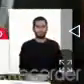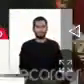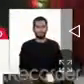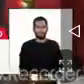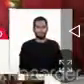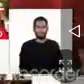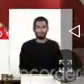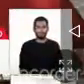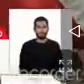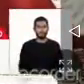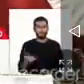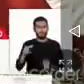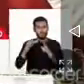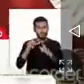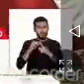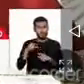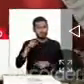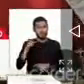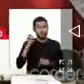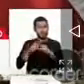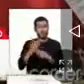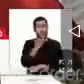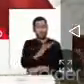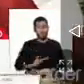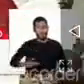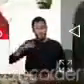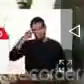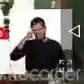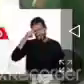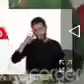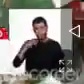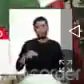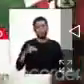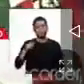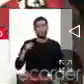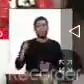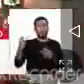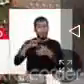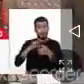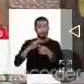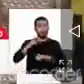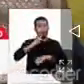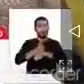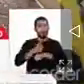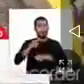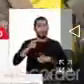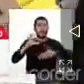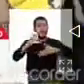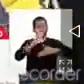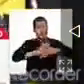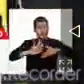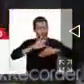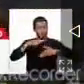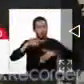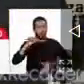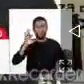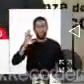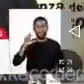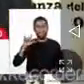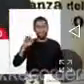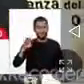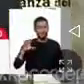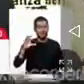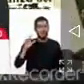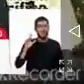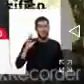Ahí escuchábamos la palabra del expresidente de México y socio fundador de la Alianza del Pacífico, Felipe